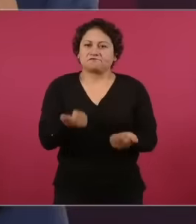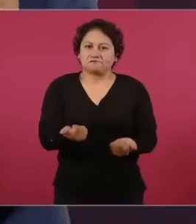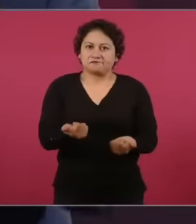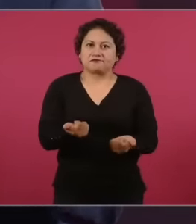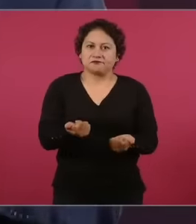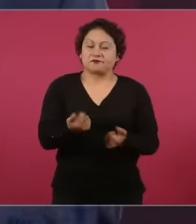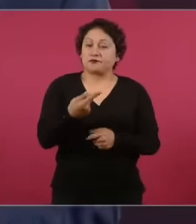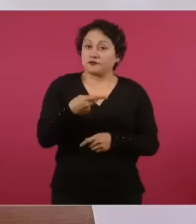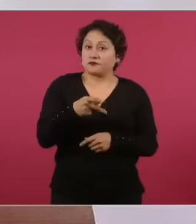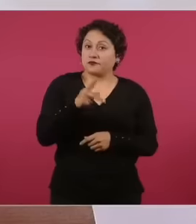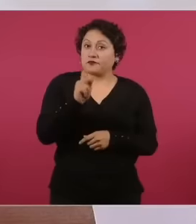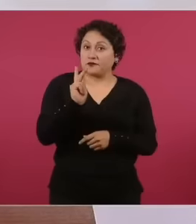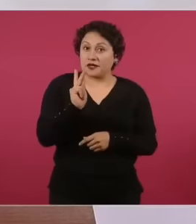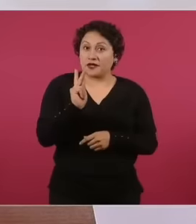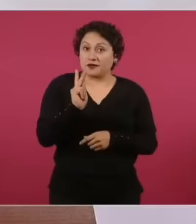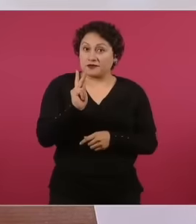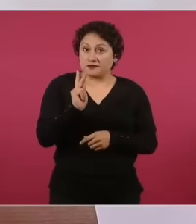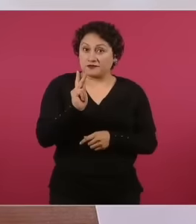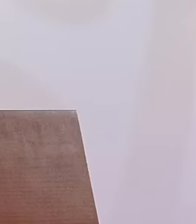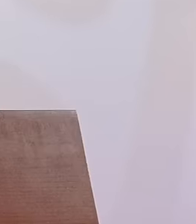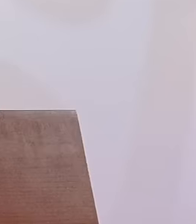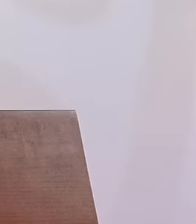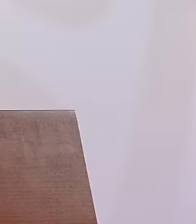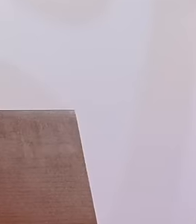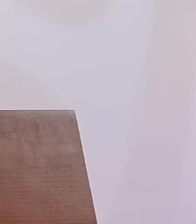no tienen razón.